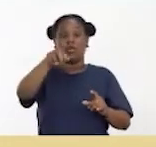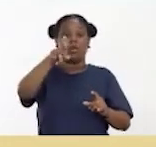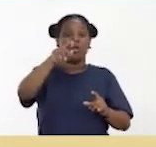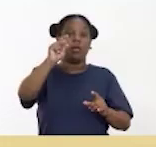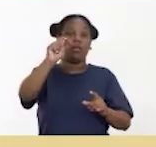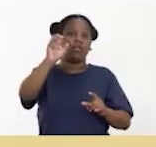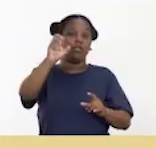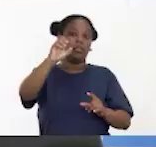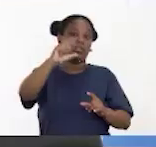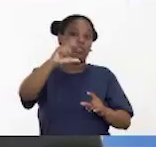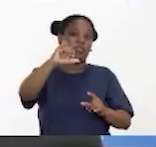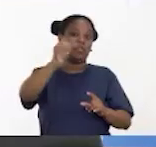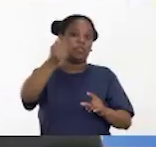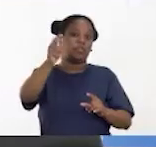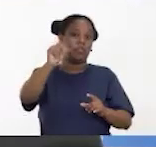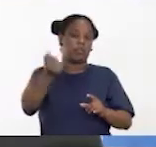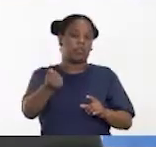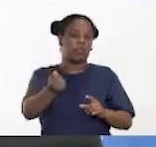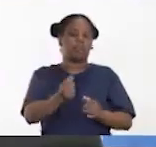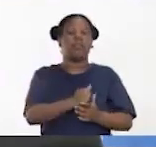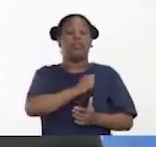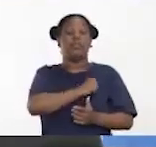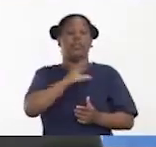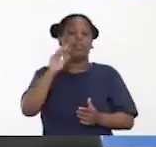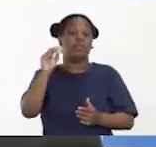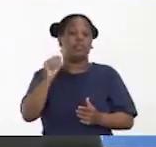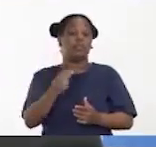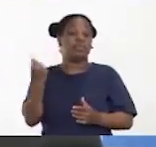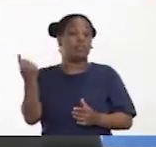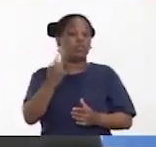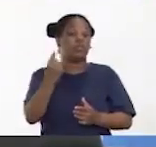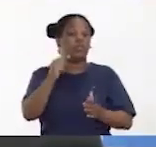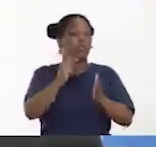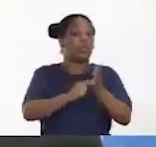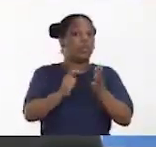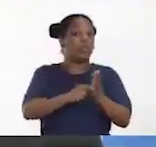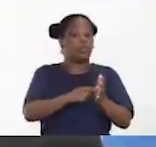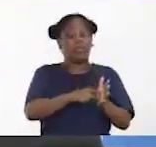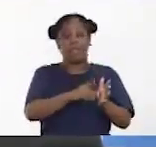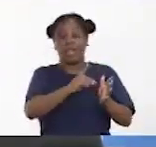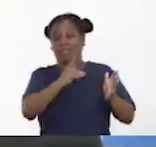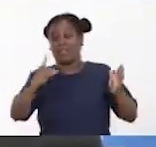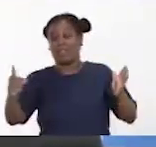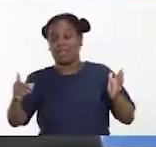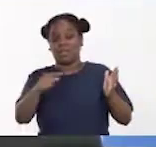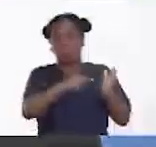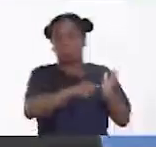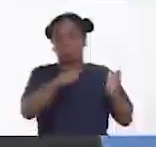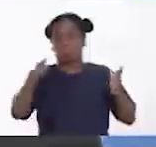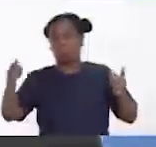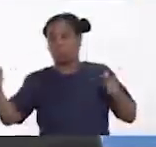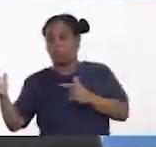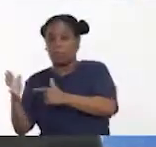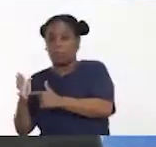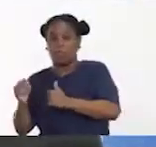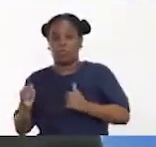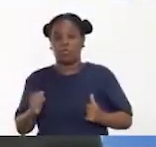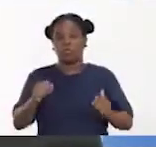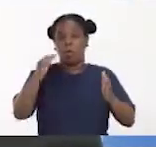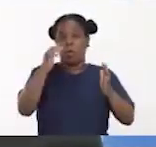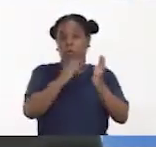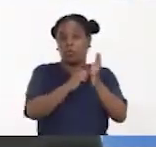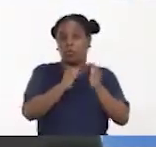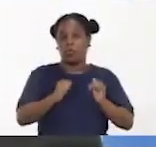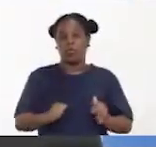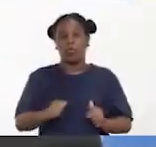una recta. Quiero destacar aquí que no es solo que el estudiante calcule la distancia entre dos puntos